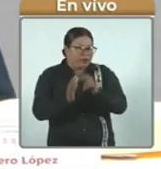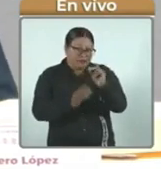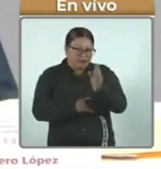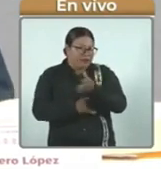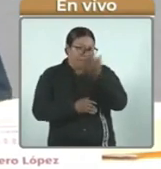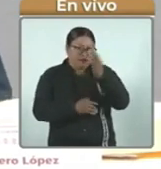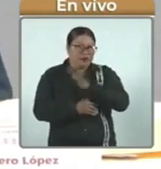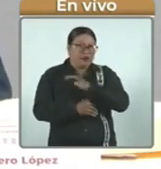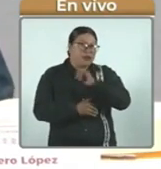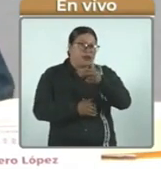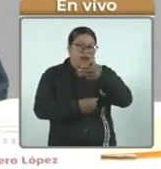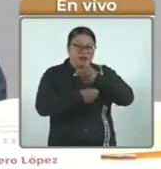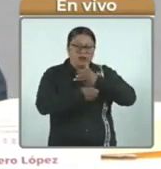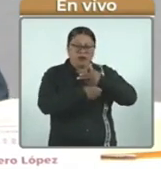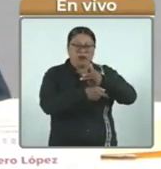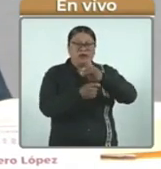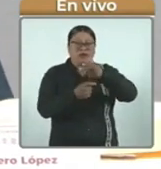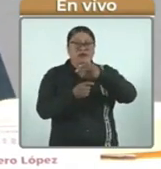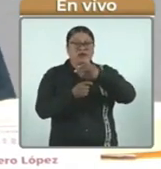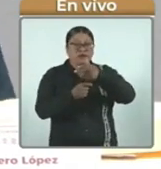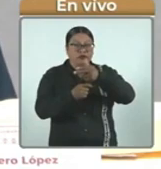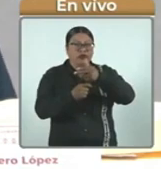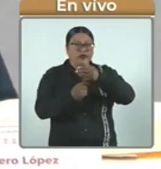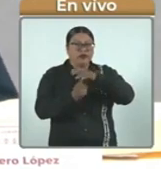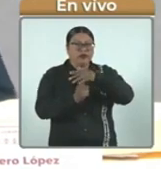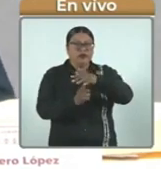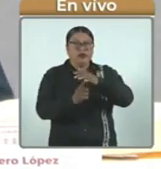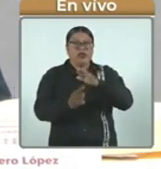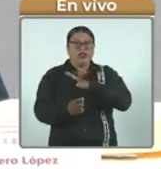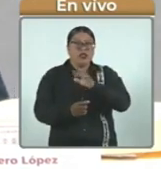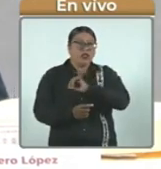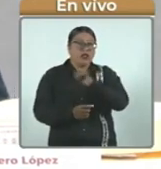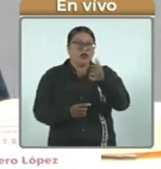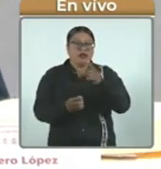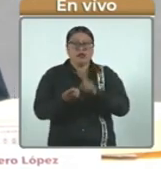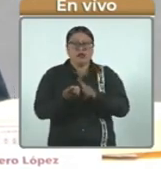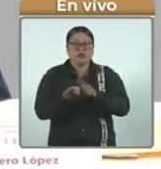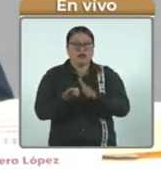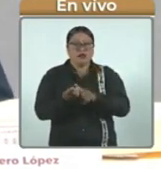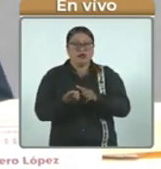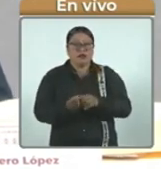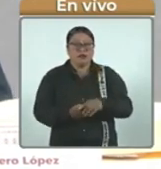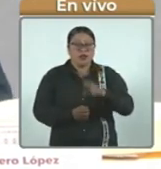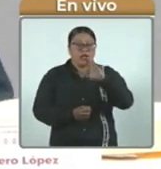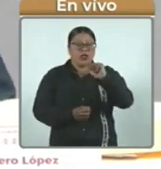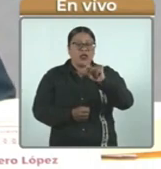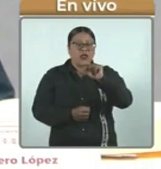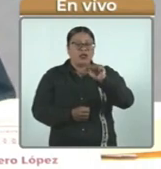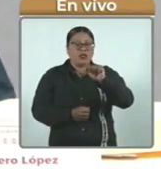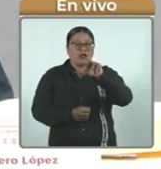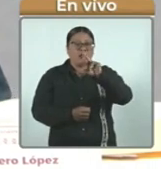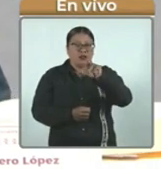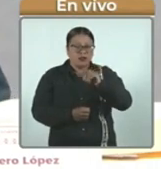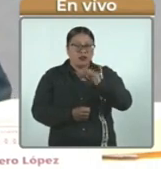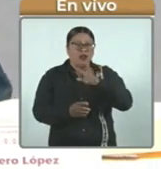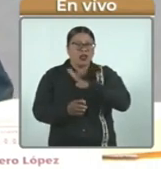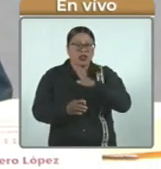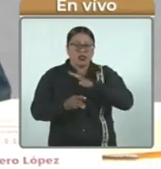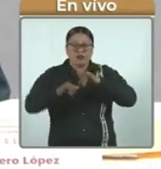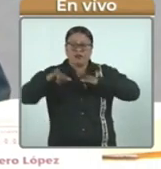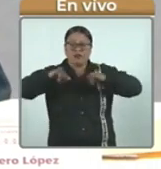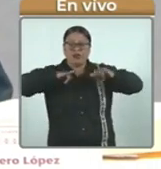otros drones que ahorita me acaban de mandar mensaje, que no se espanten, son los de Catastro. Está haciendo toda la